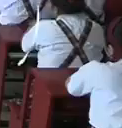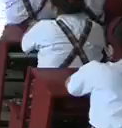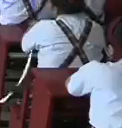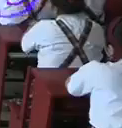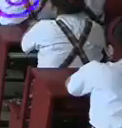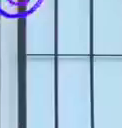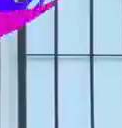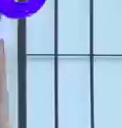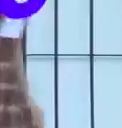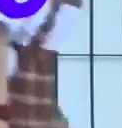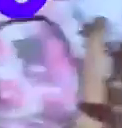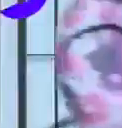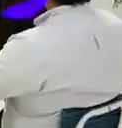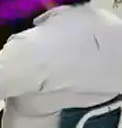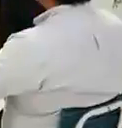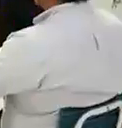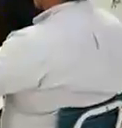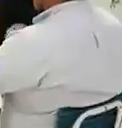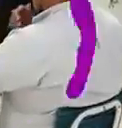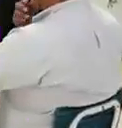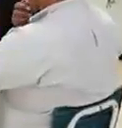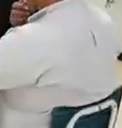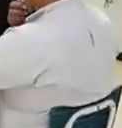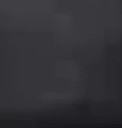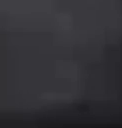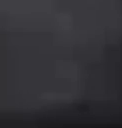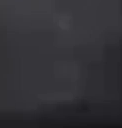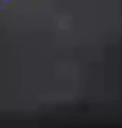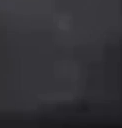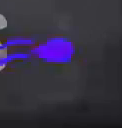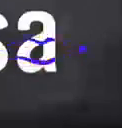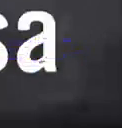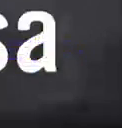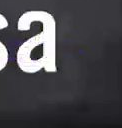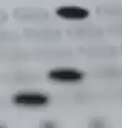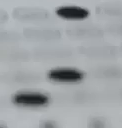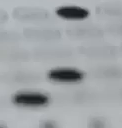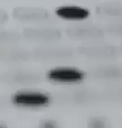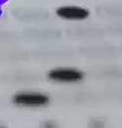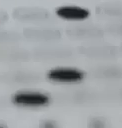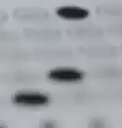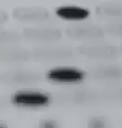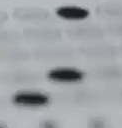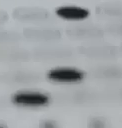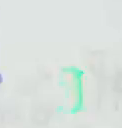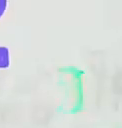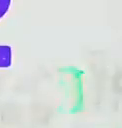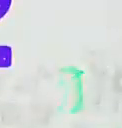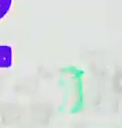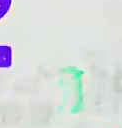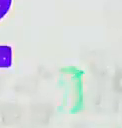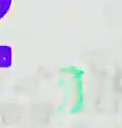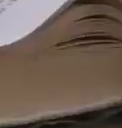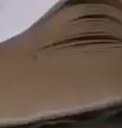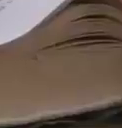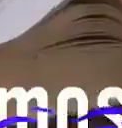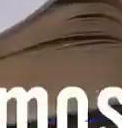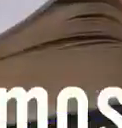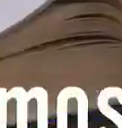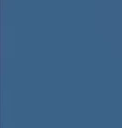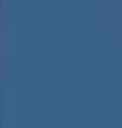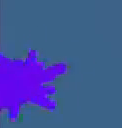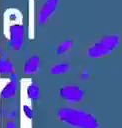Después del cole, estamos contigo en una nueva etapa. Aprendo en casa. Presenta La Pre.